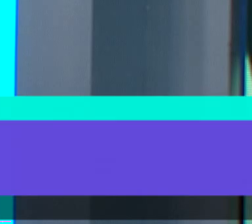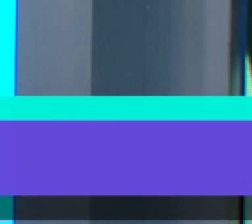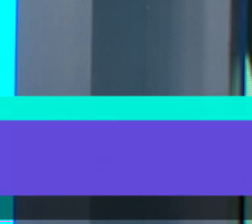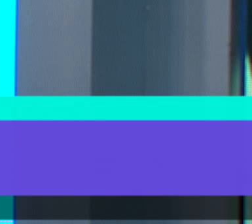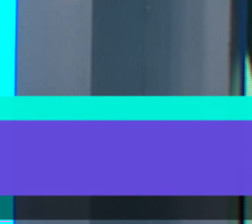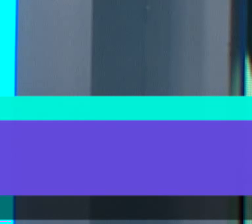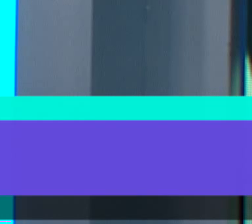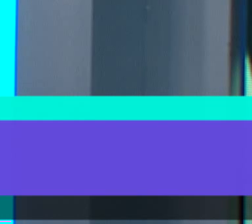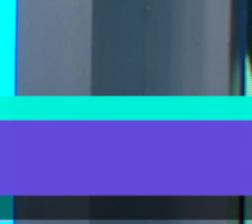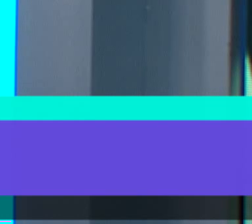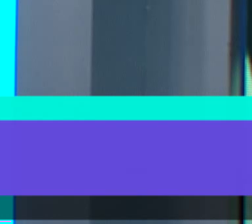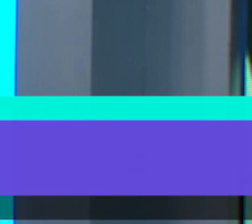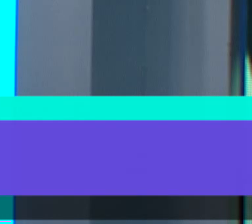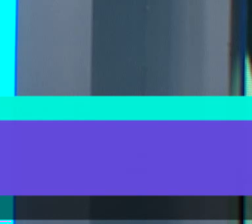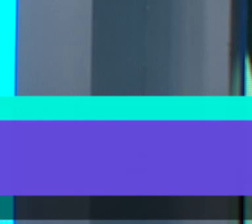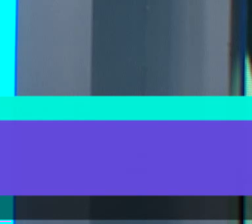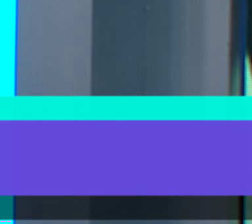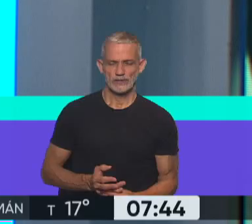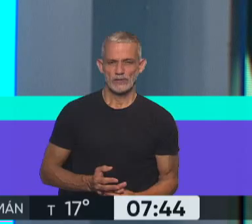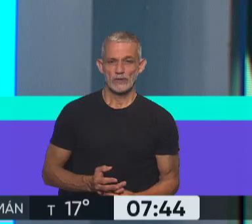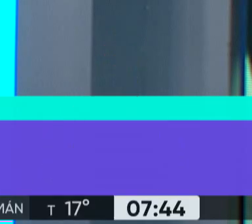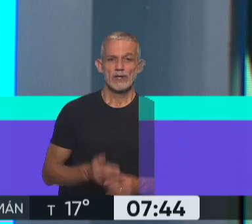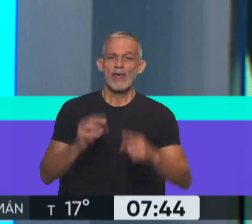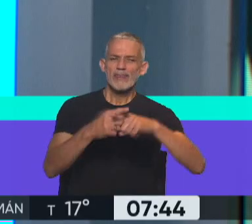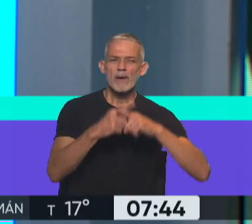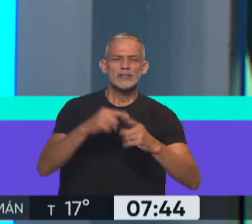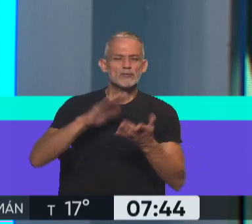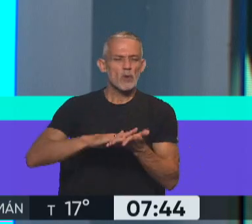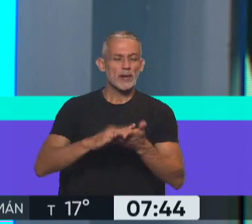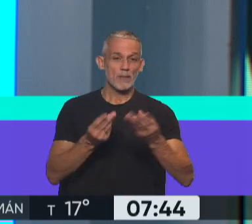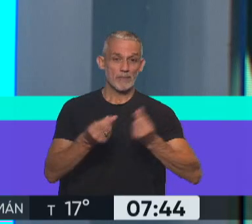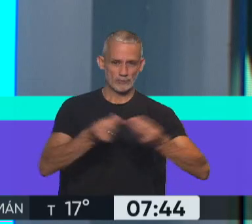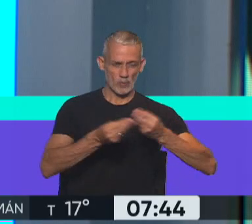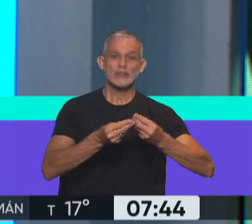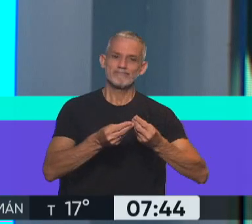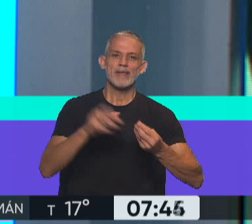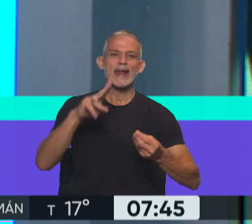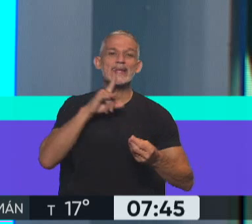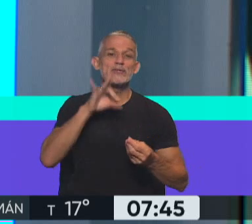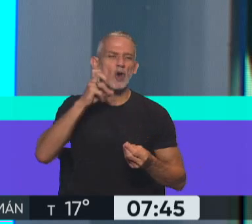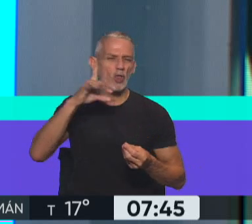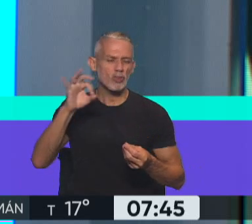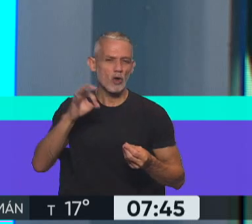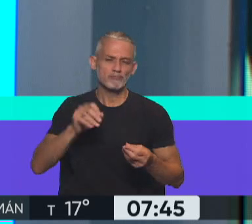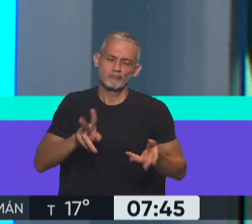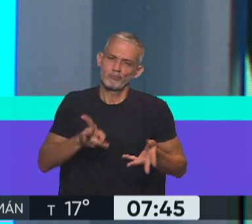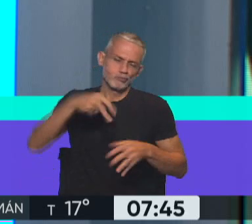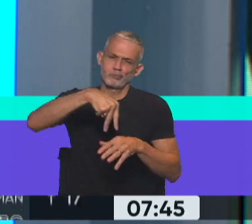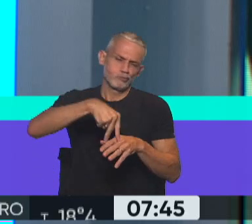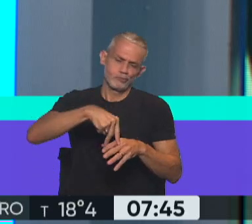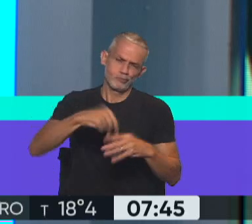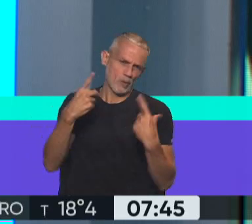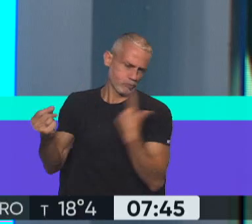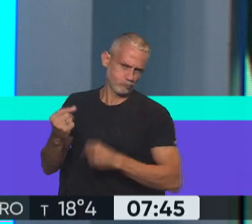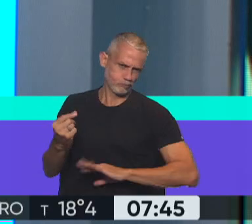por 44.000 millones de dólares? En el debate por el presupuesto también se levantó Cristian Ritondo fondo y el resto de los legisladores del PRO lo